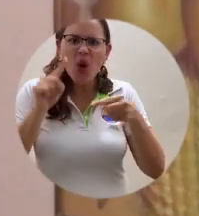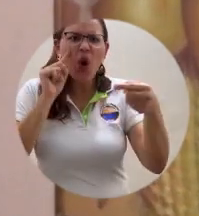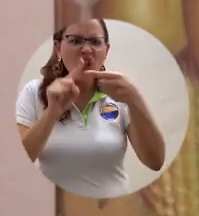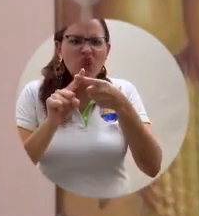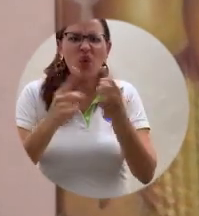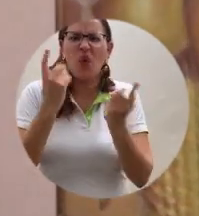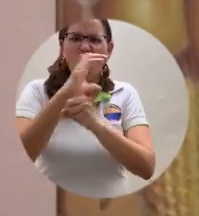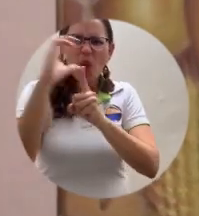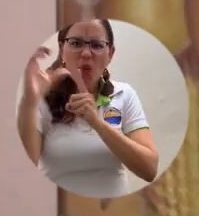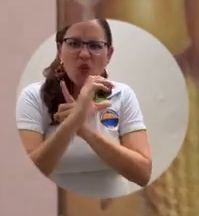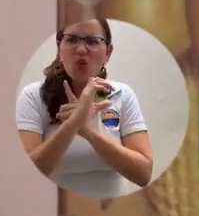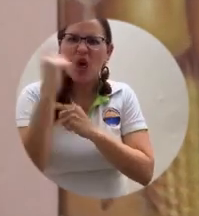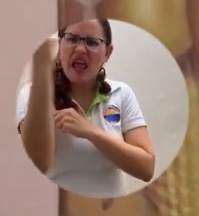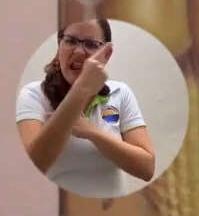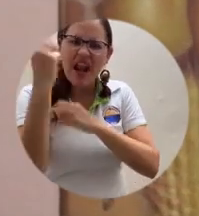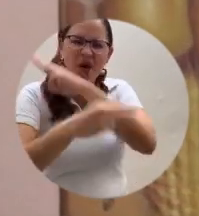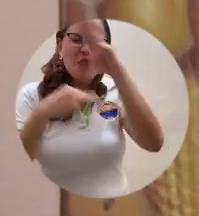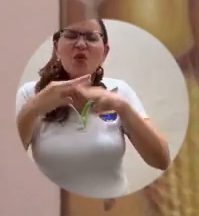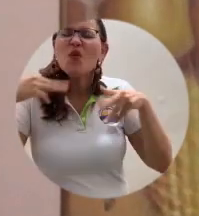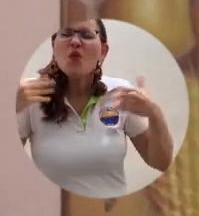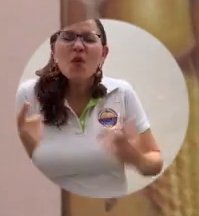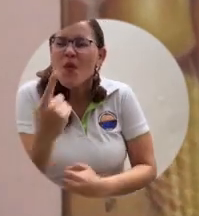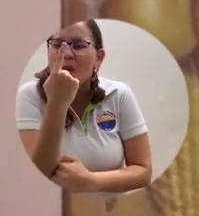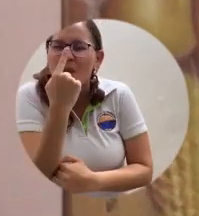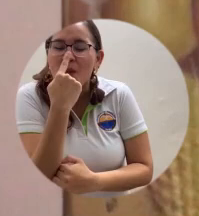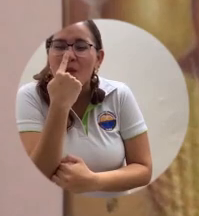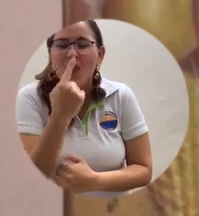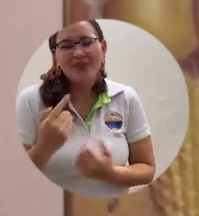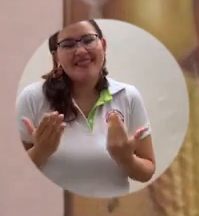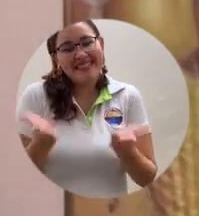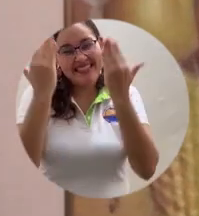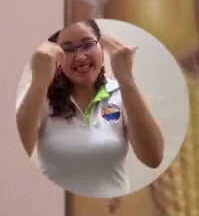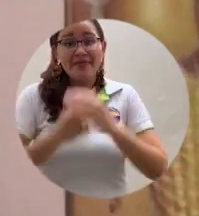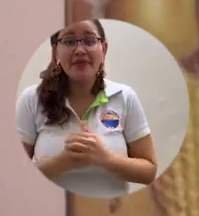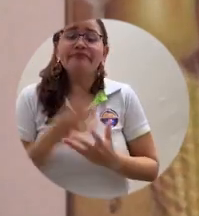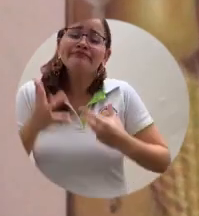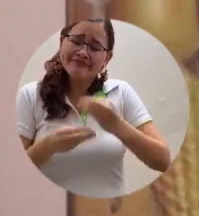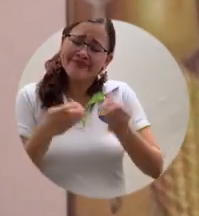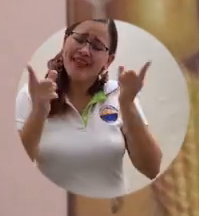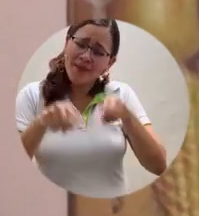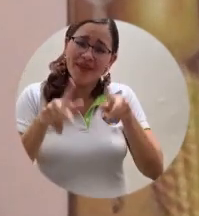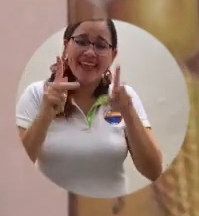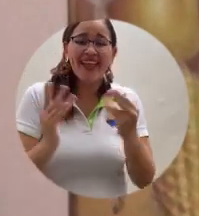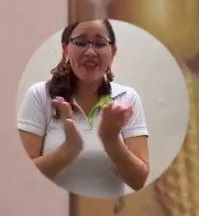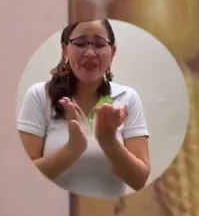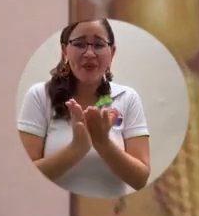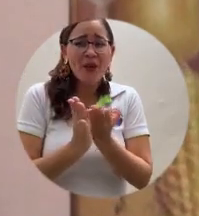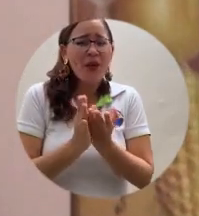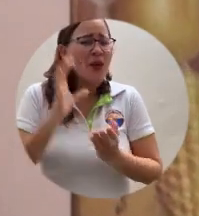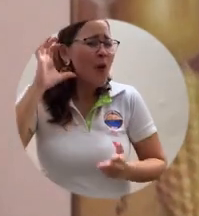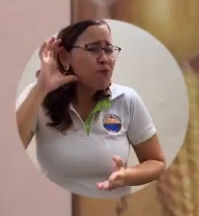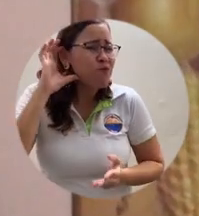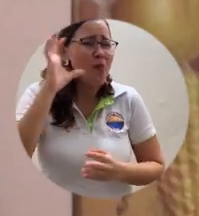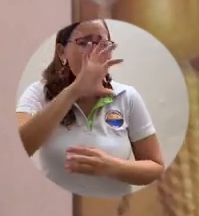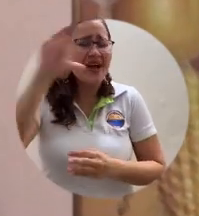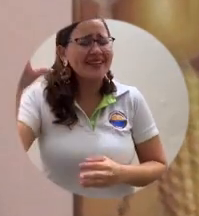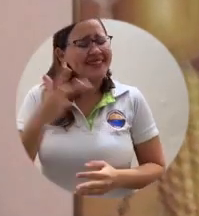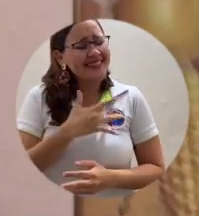mundo. Asimismo, ha sido una gran experiencia para nuestros estudiantes, quienes en estos momentos apremiantes han encontrado en esta actividad una